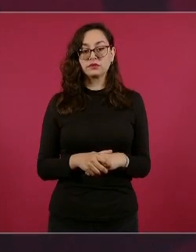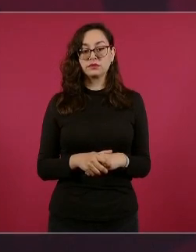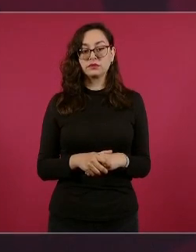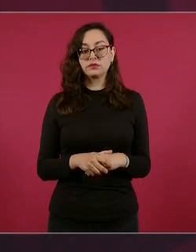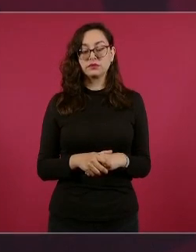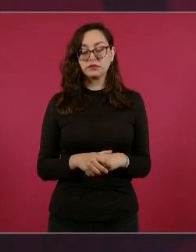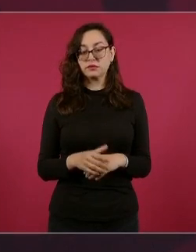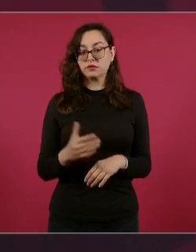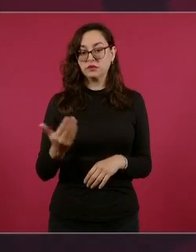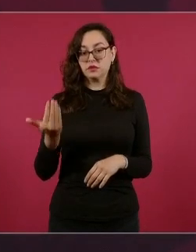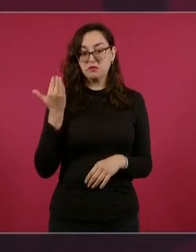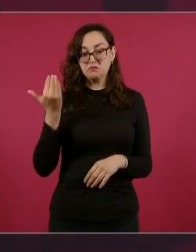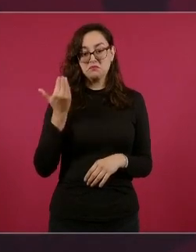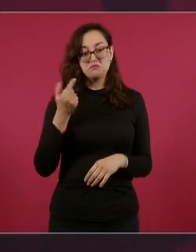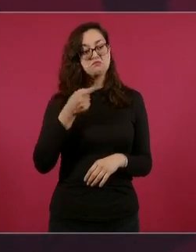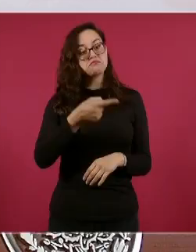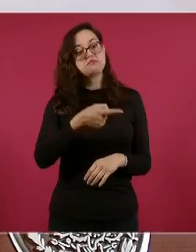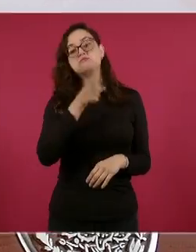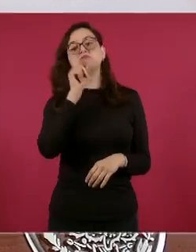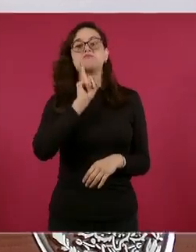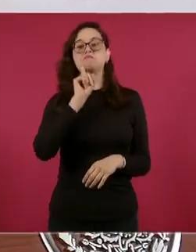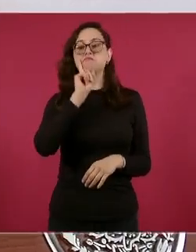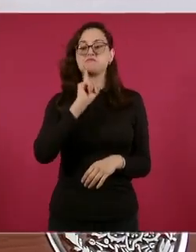la presidenta decidió